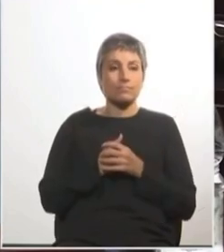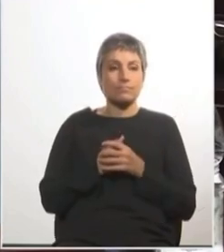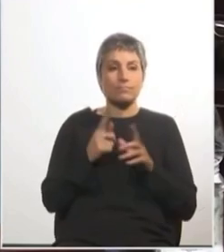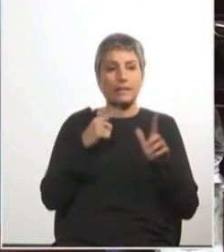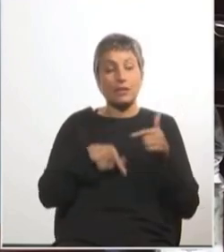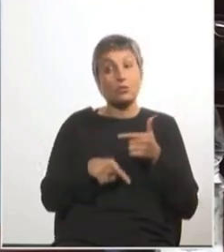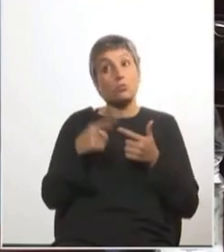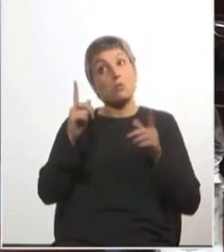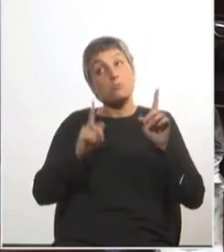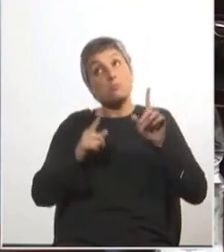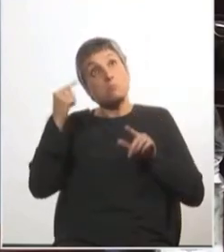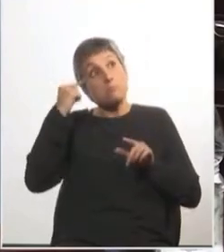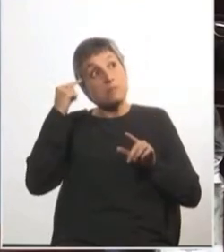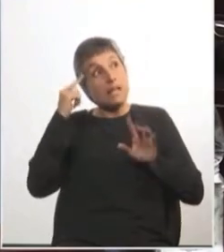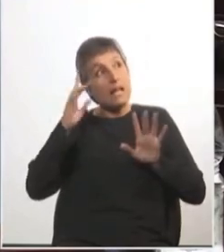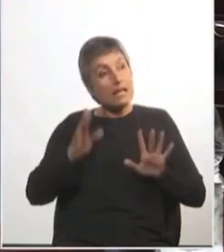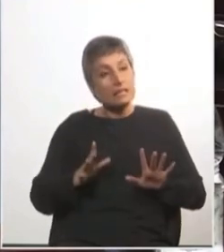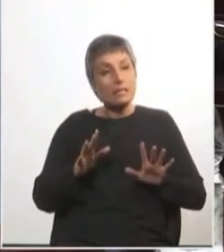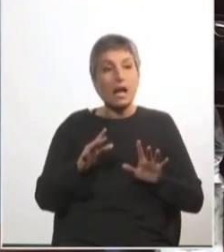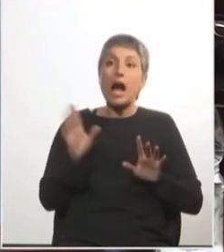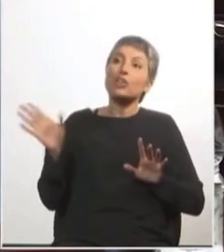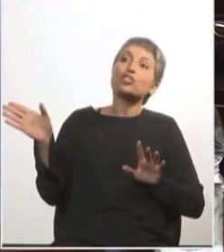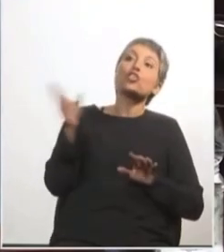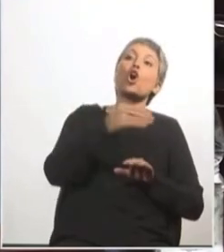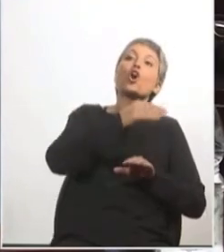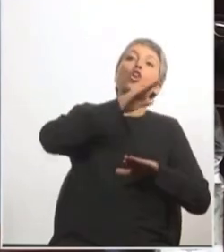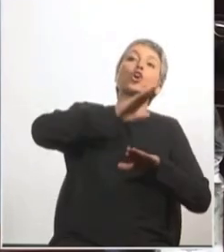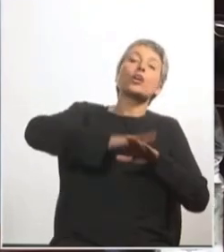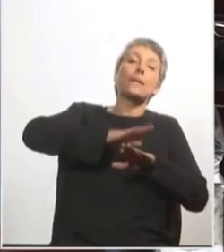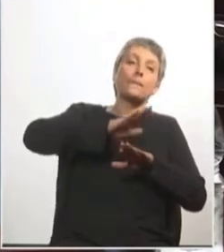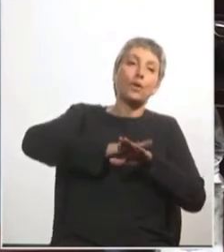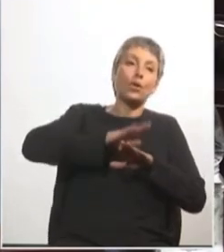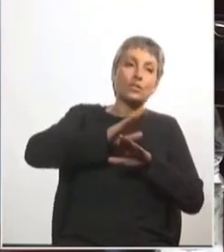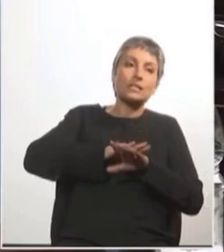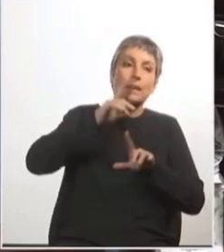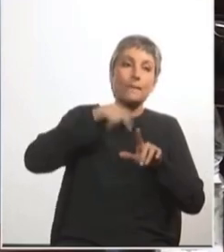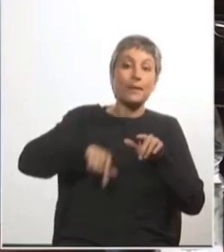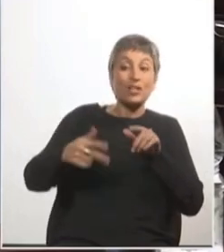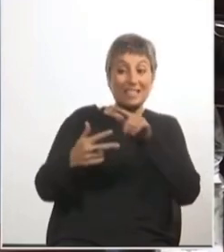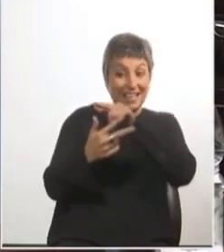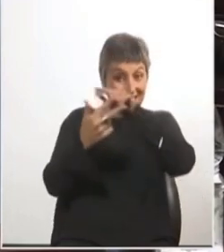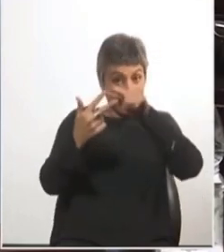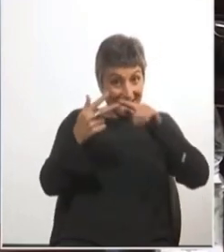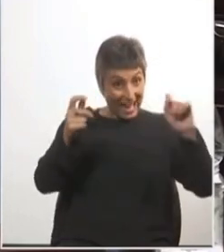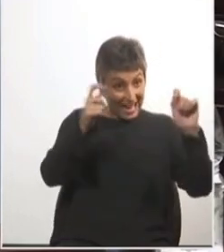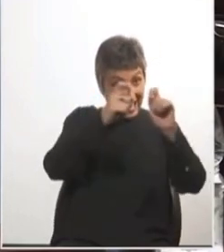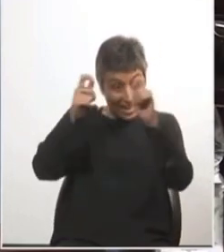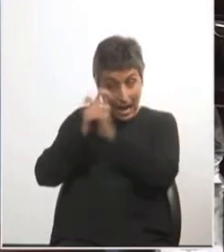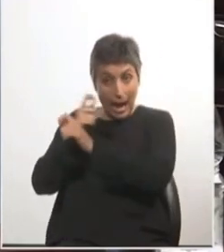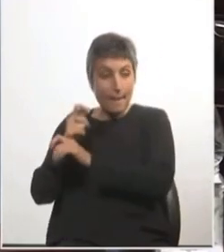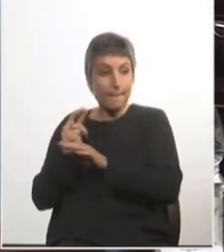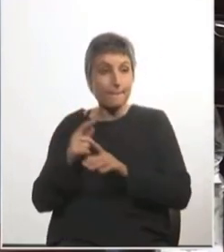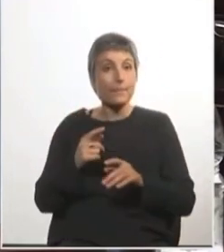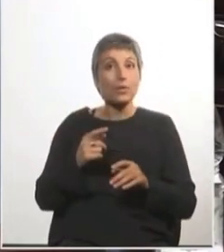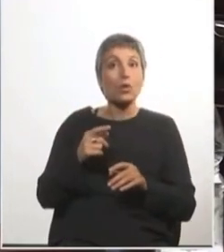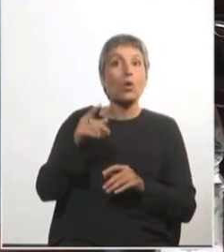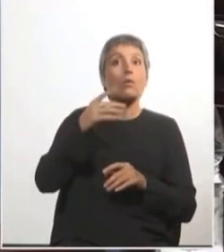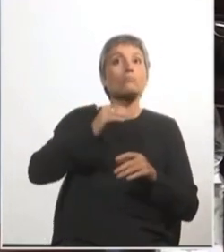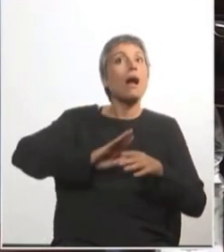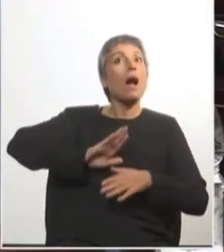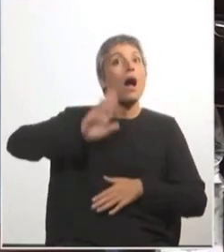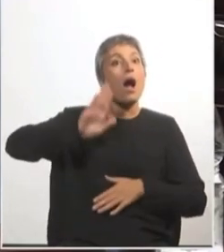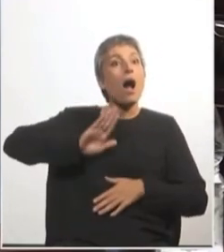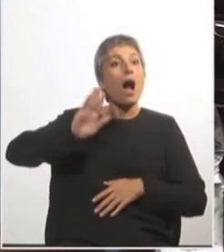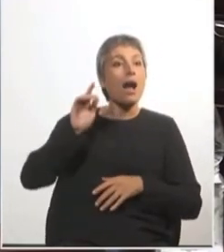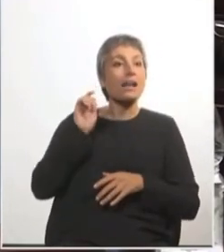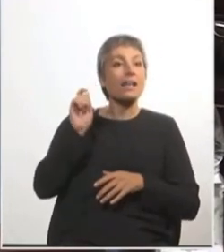Entonces uno dirá, bueno, acá entonces eran todos responsables. Sin embargo, en esas 3 reformas, las únicas manos levantadas